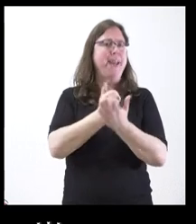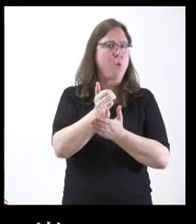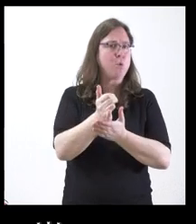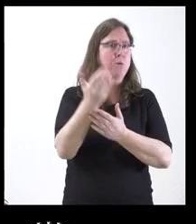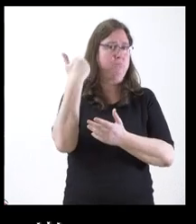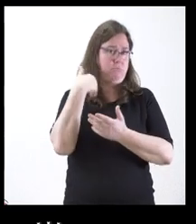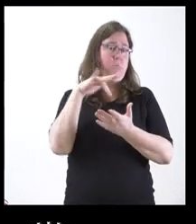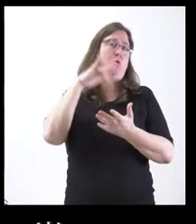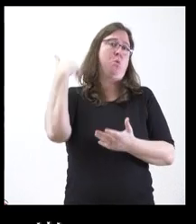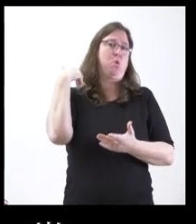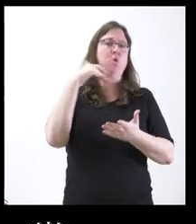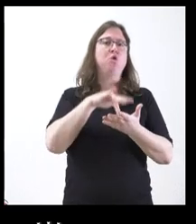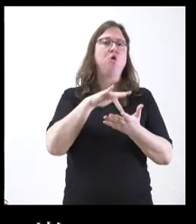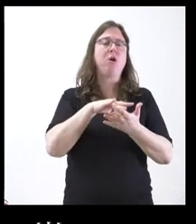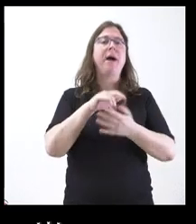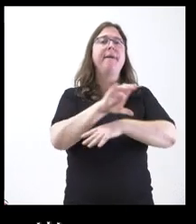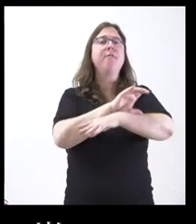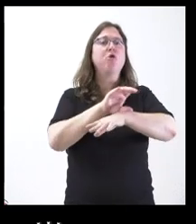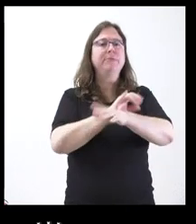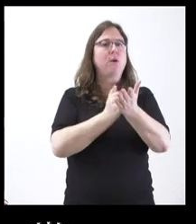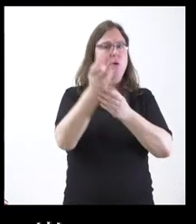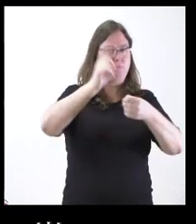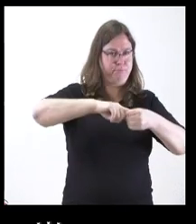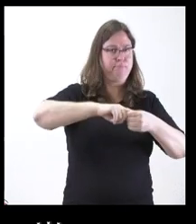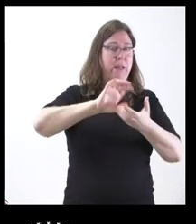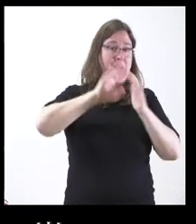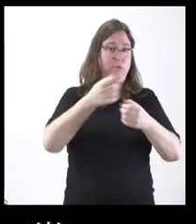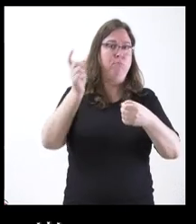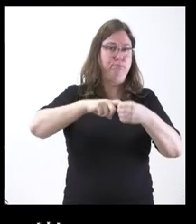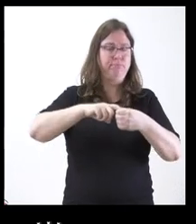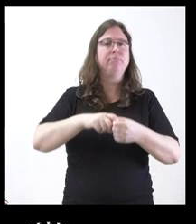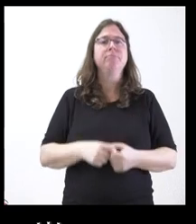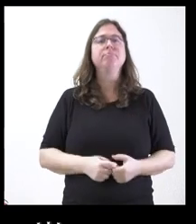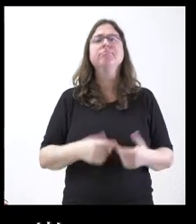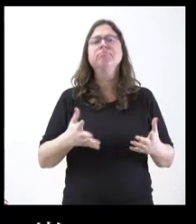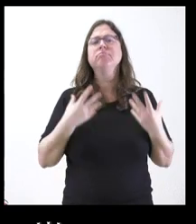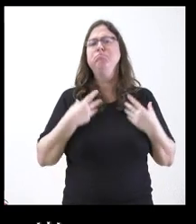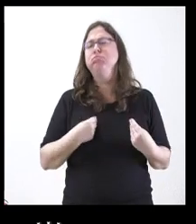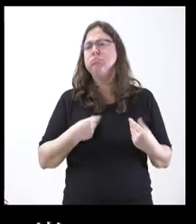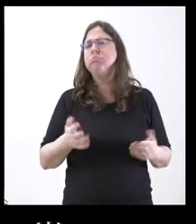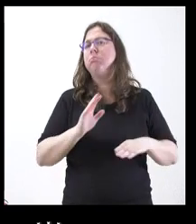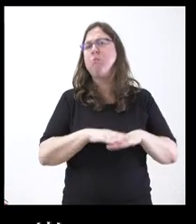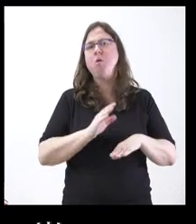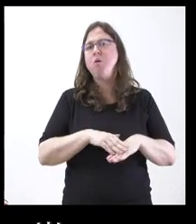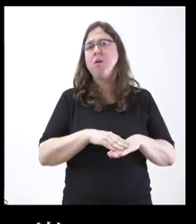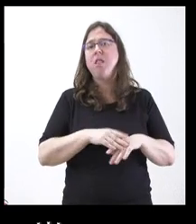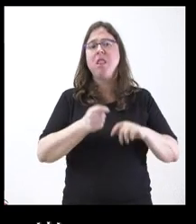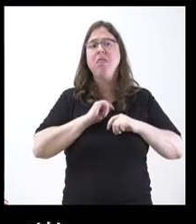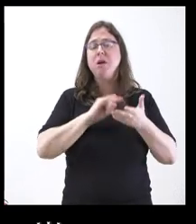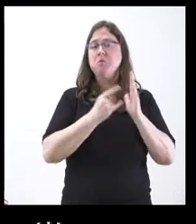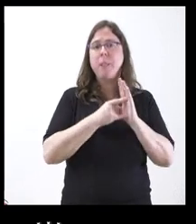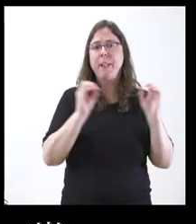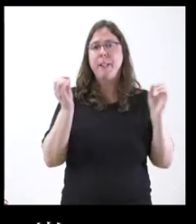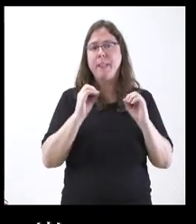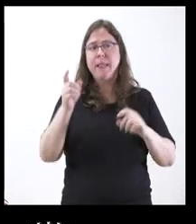otros estuvo el el consejero de agricultura de Castilla y león decepcionante porque no soluciona los problemas que